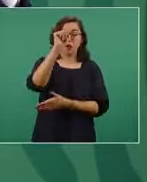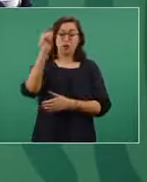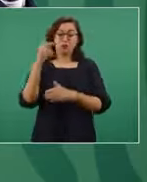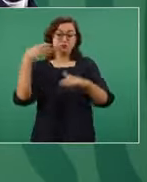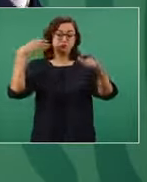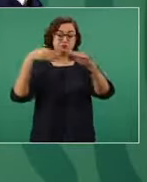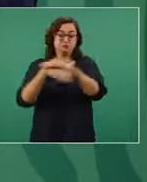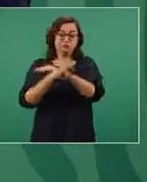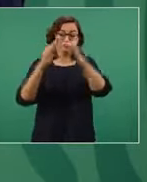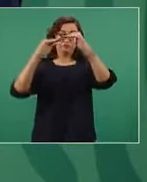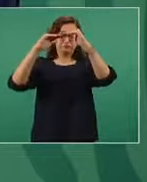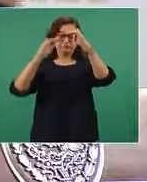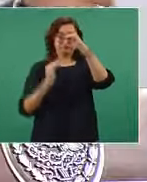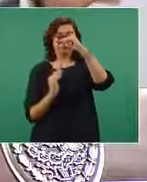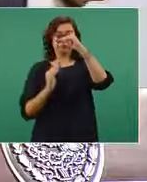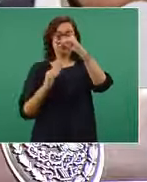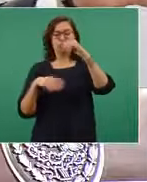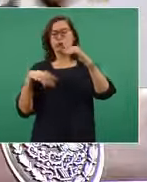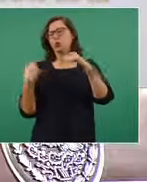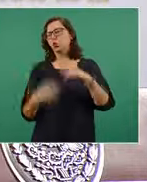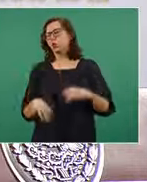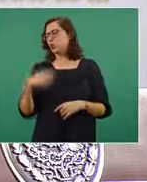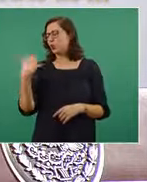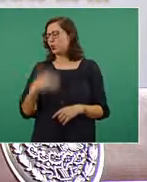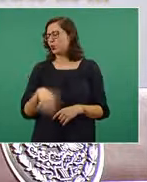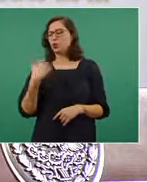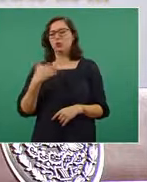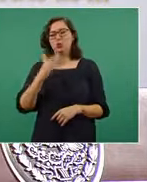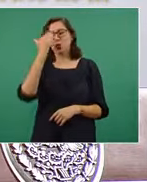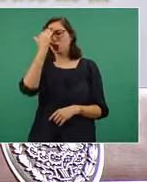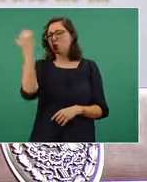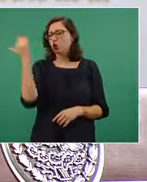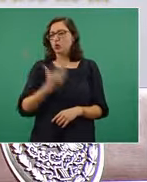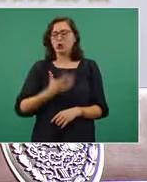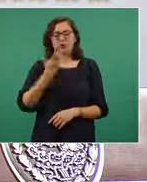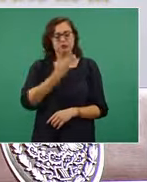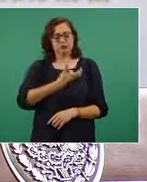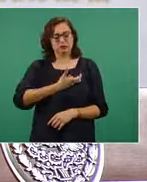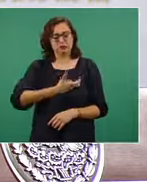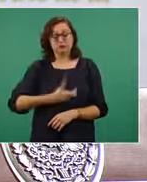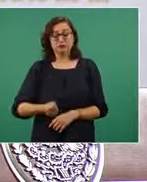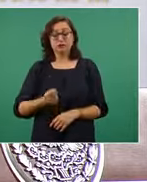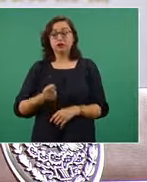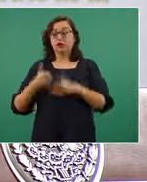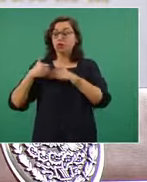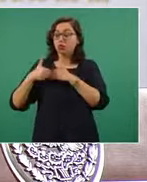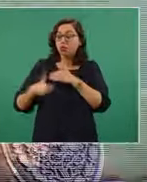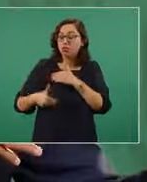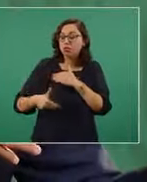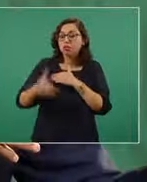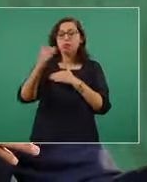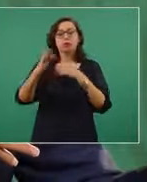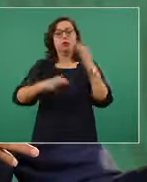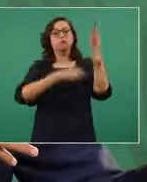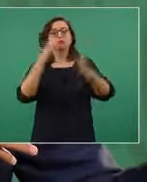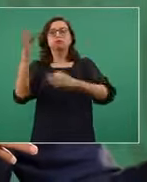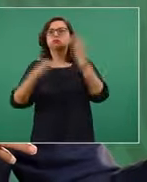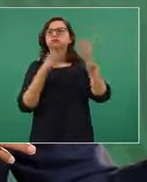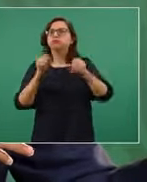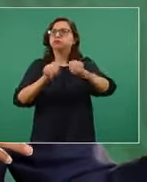toda una campaña, bueno, parecido a esto, ¿no? Imagínense un crimen que yo lamento